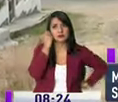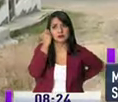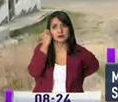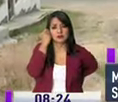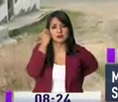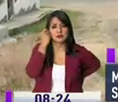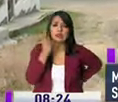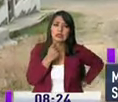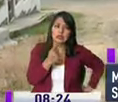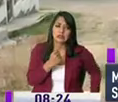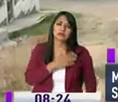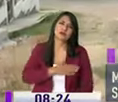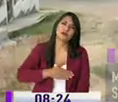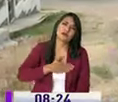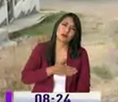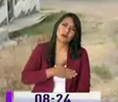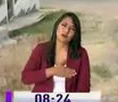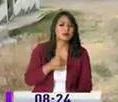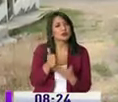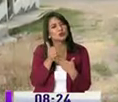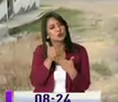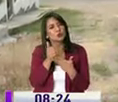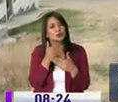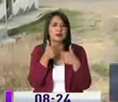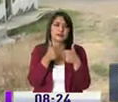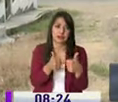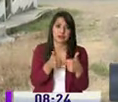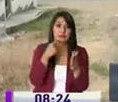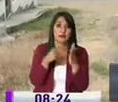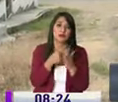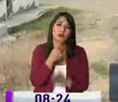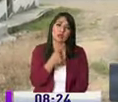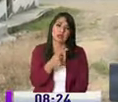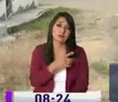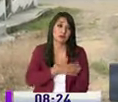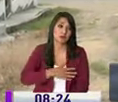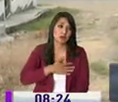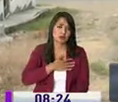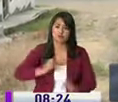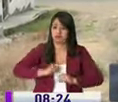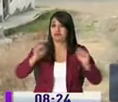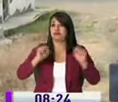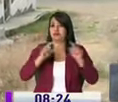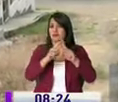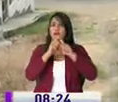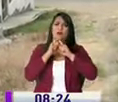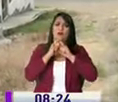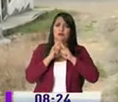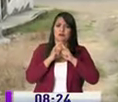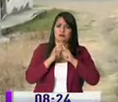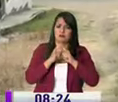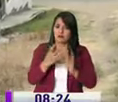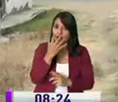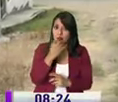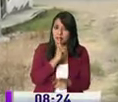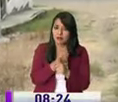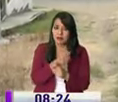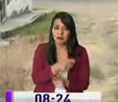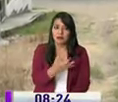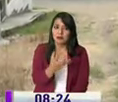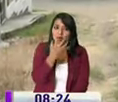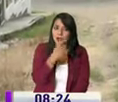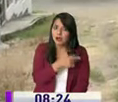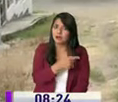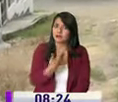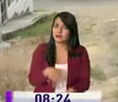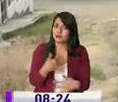por favor, señor, nada no está haciendo bien. Porque si uno se les vea, por favor, despachando de una vez para que aguante, ellos